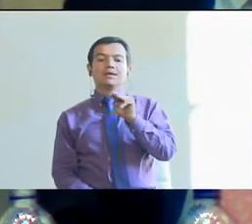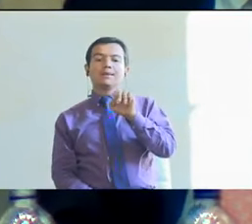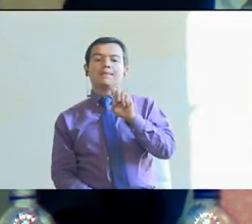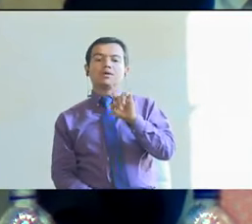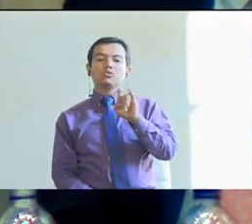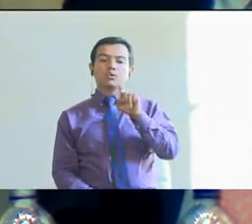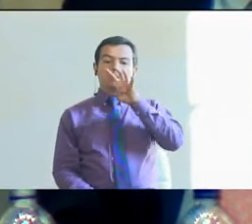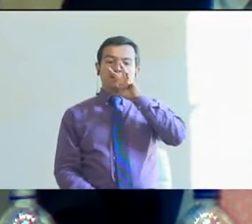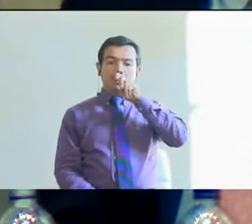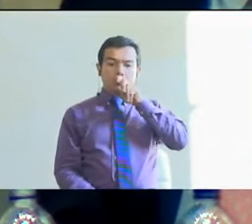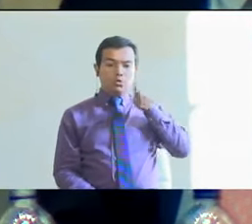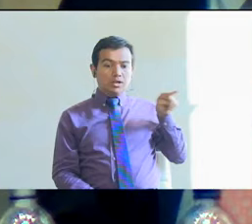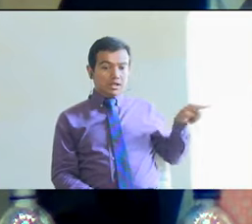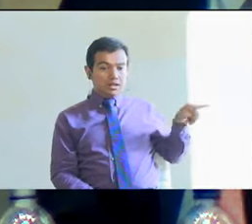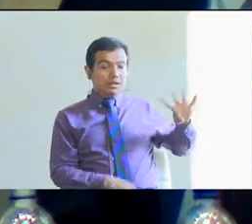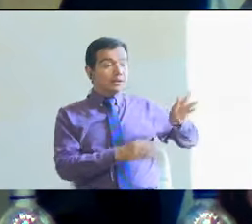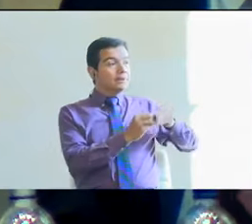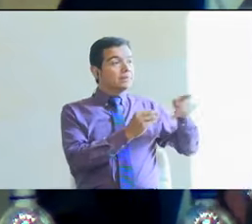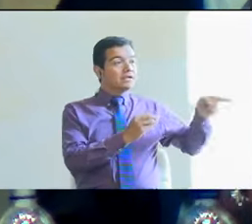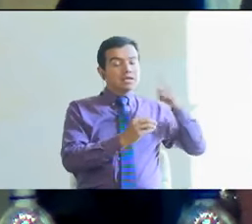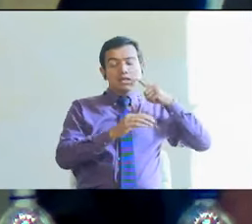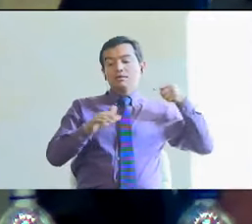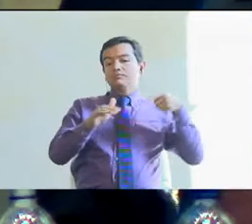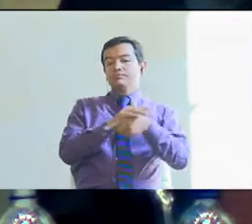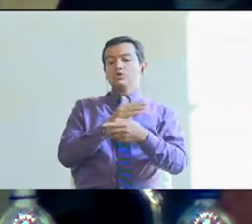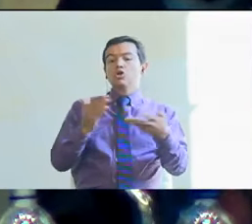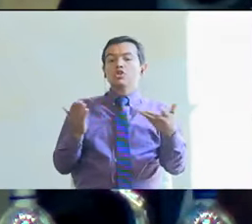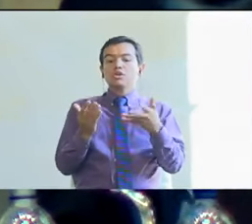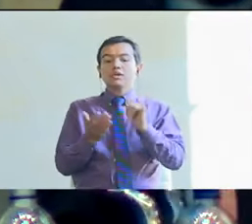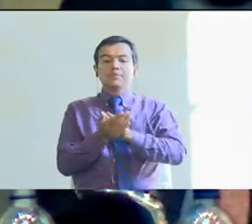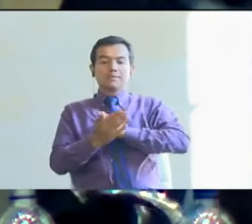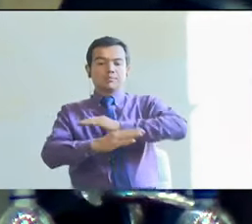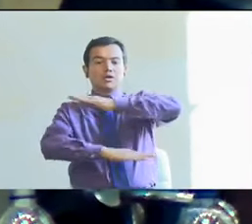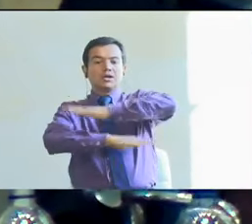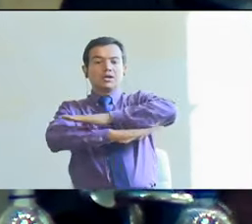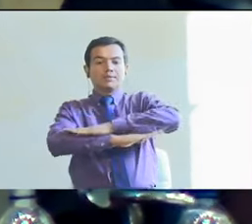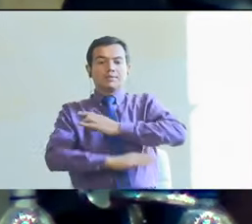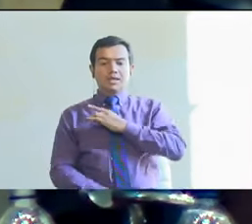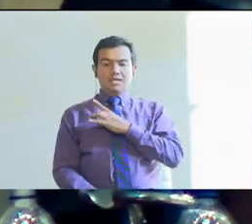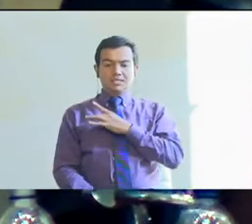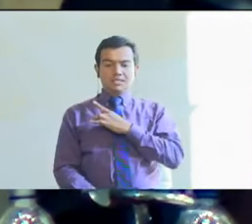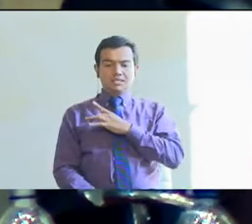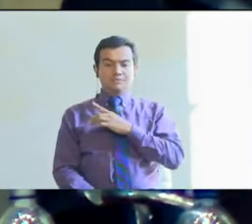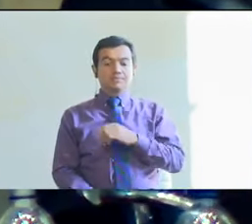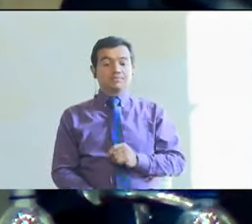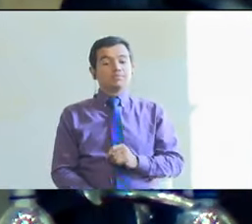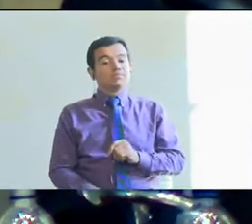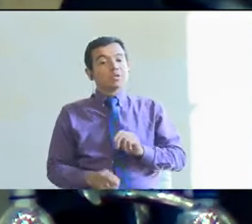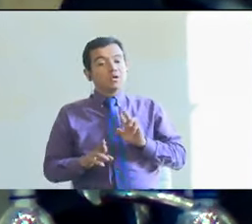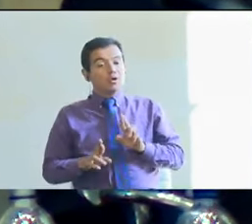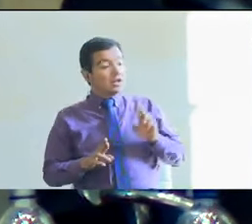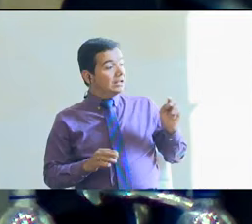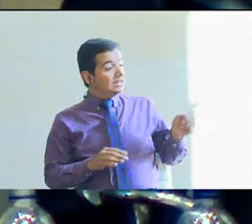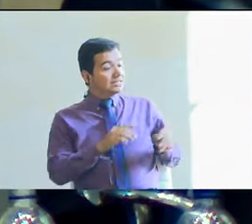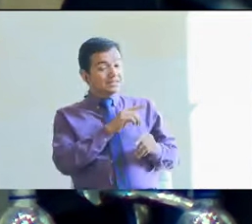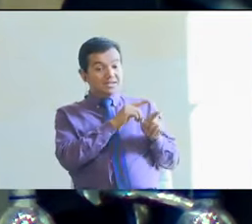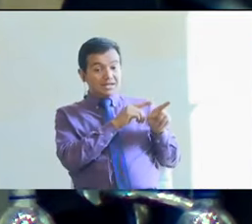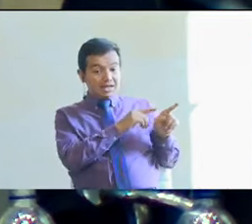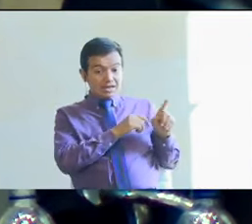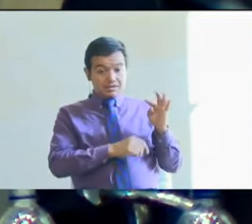forzado a refugiarse en la embajada de chile Yo espero que este